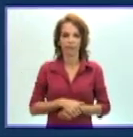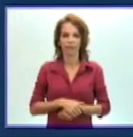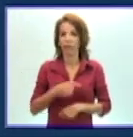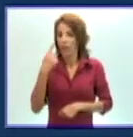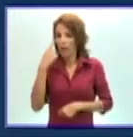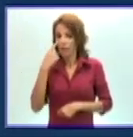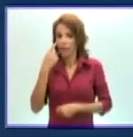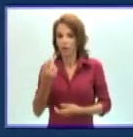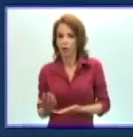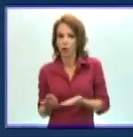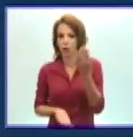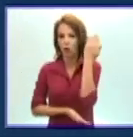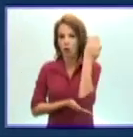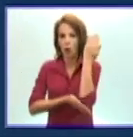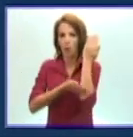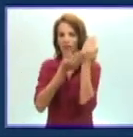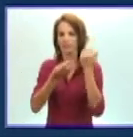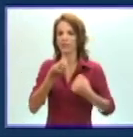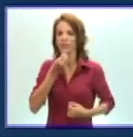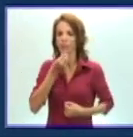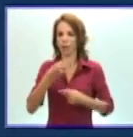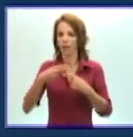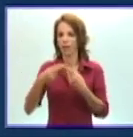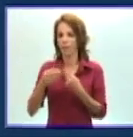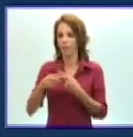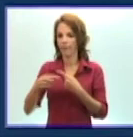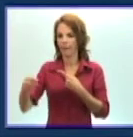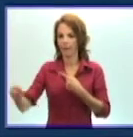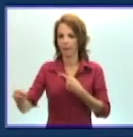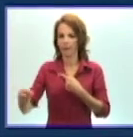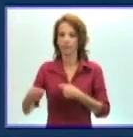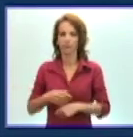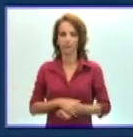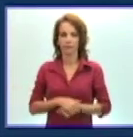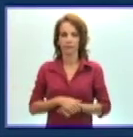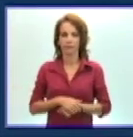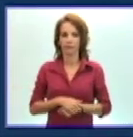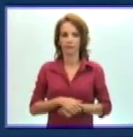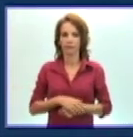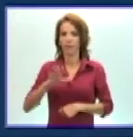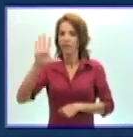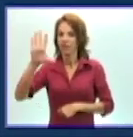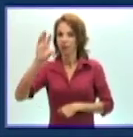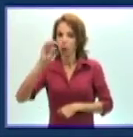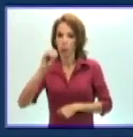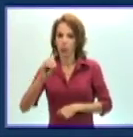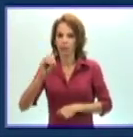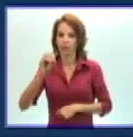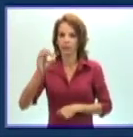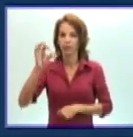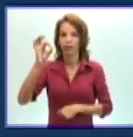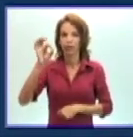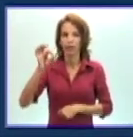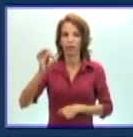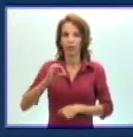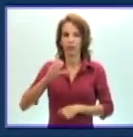puede medir con estas dos escalas. En uno es 50 grados Celsius y en el